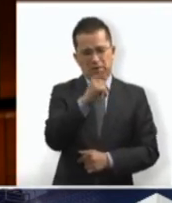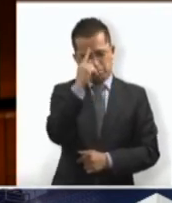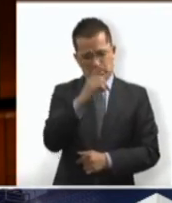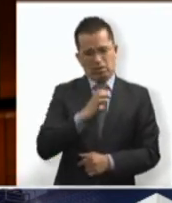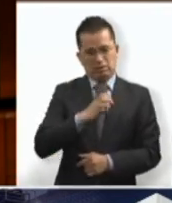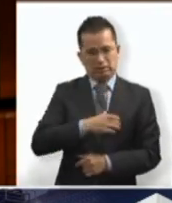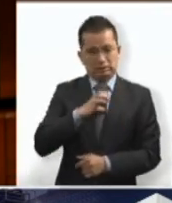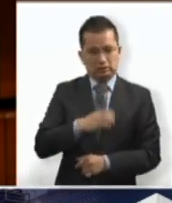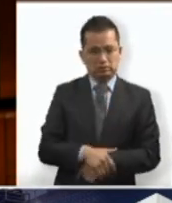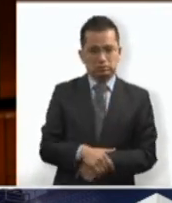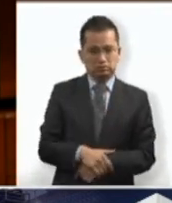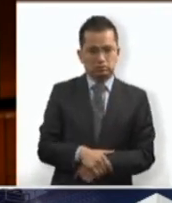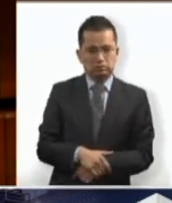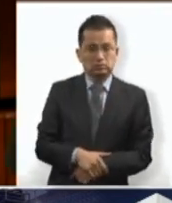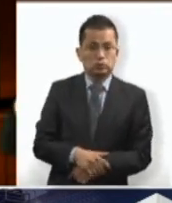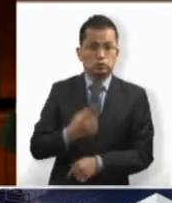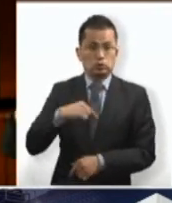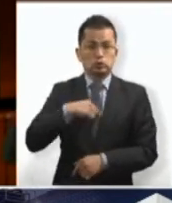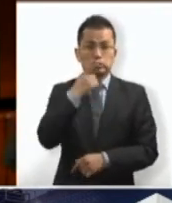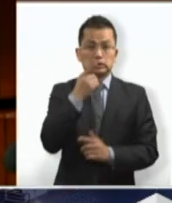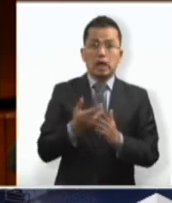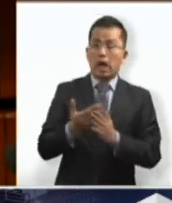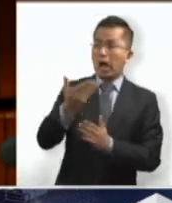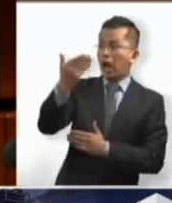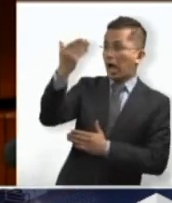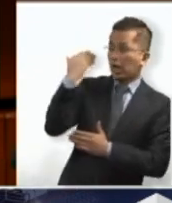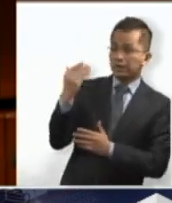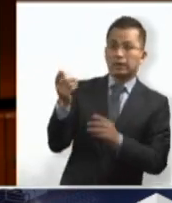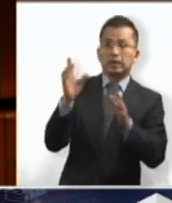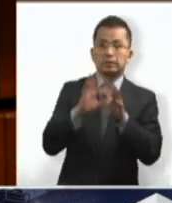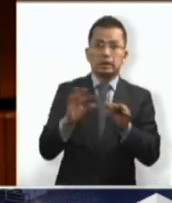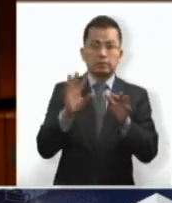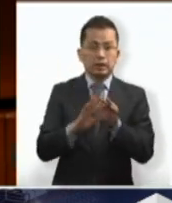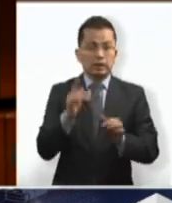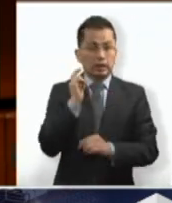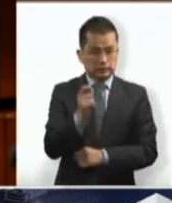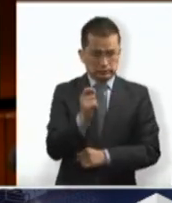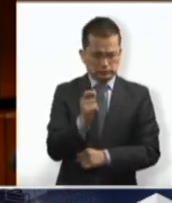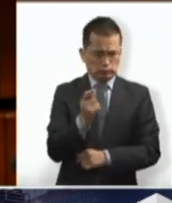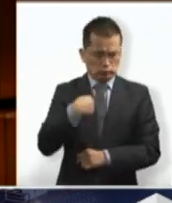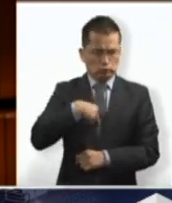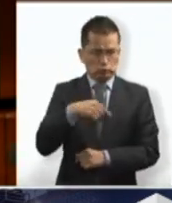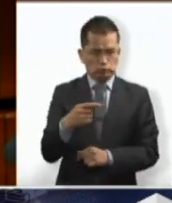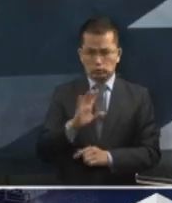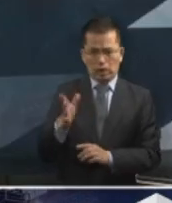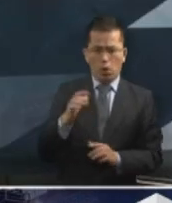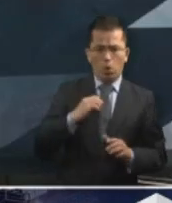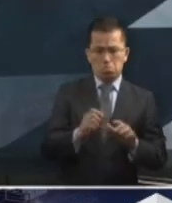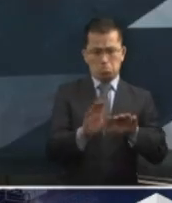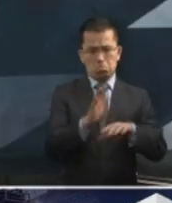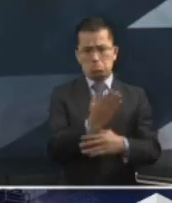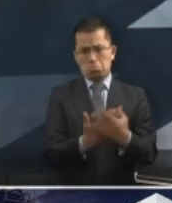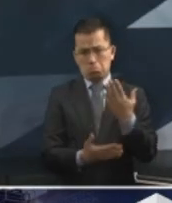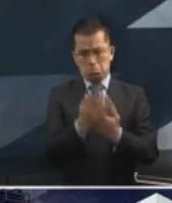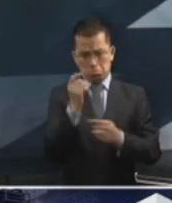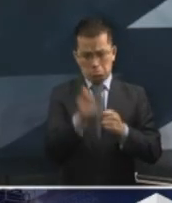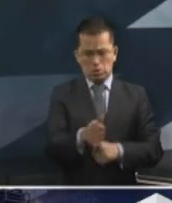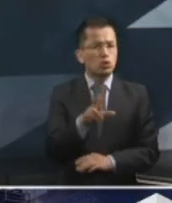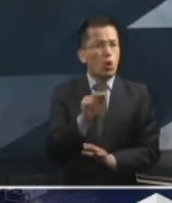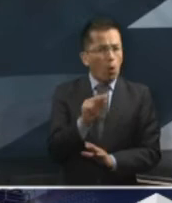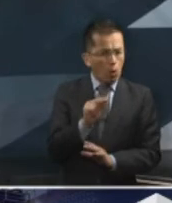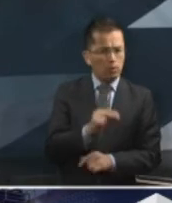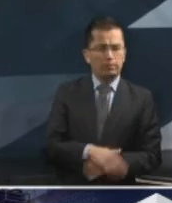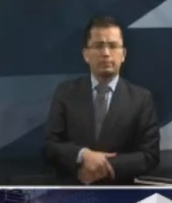Hablar del pasado no lo hacemos para renunciar a nuestra responsabilidad. Así los argumentos de los